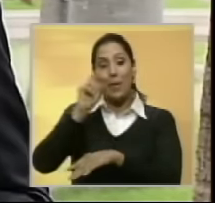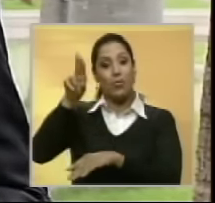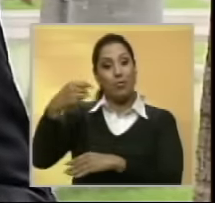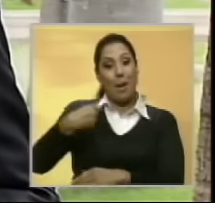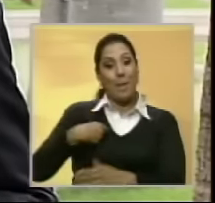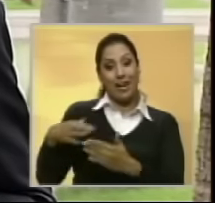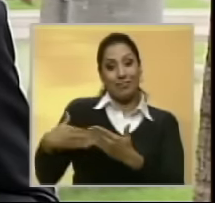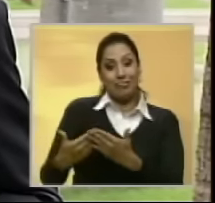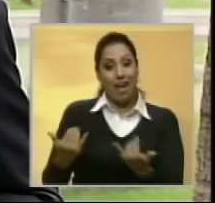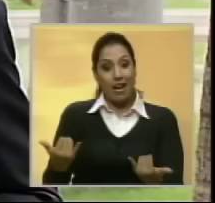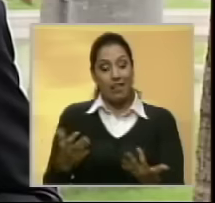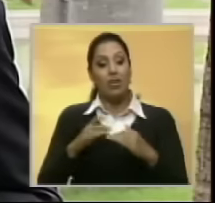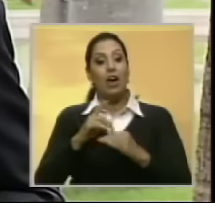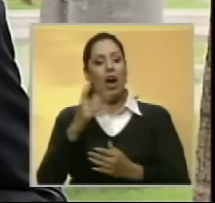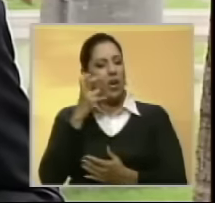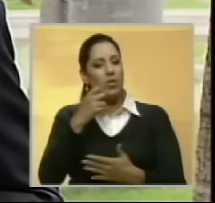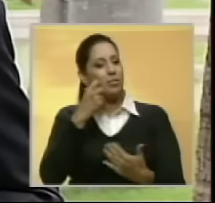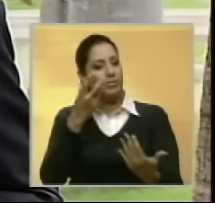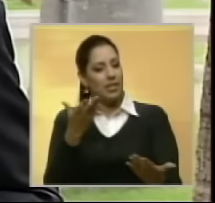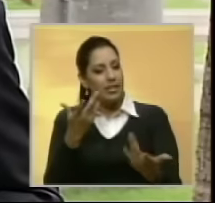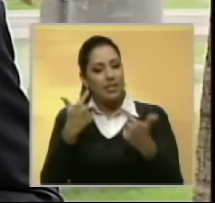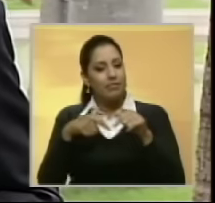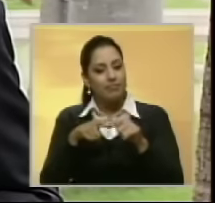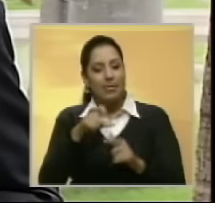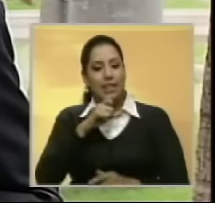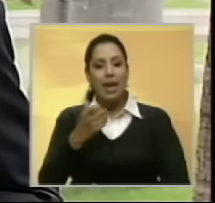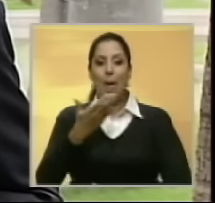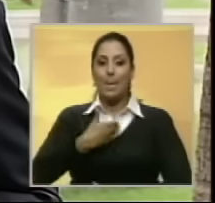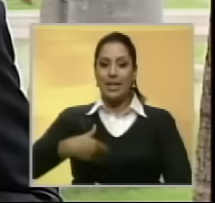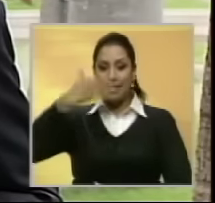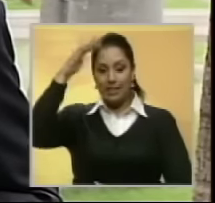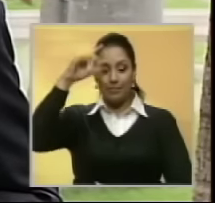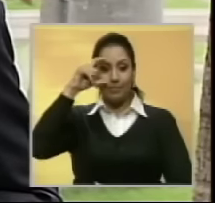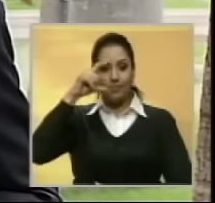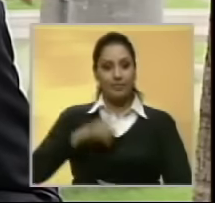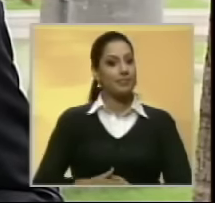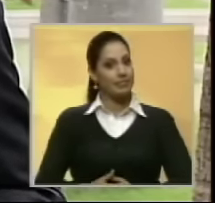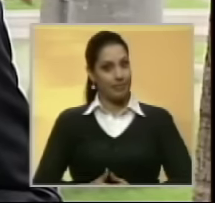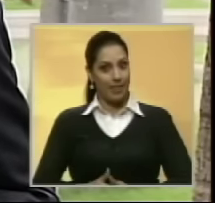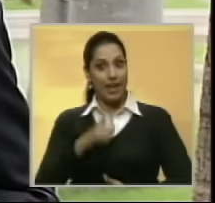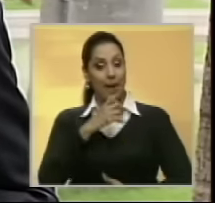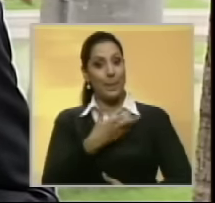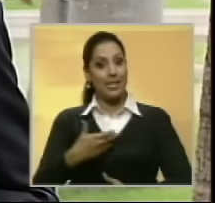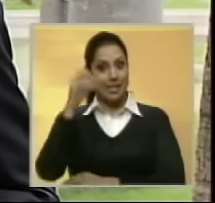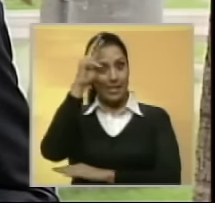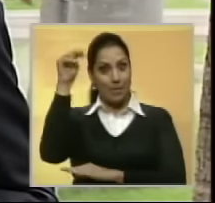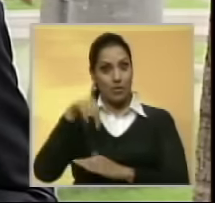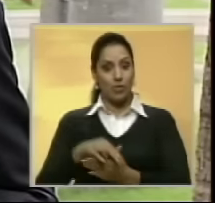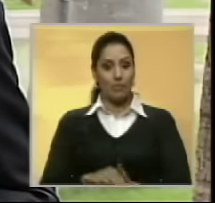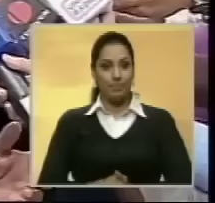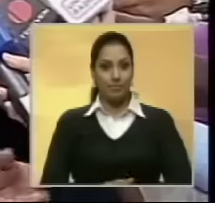Ejecutivo. Vamos a escuchar las declaraciones que ofreció el presidente Henry Ramos Ayub, presidente de la Asamblea